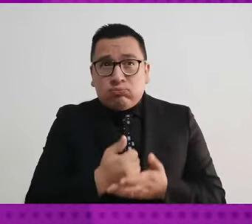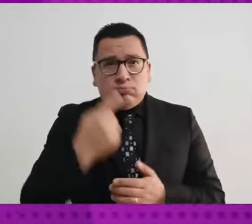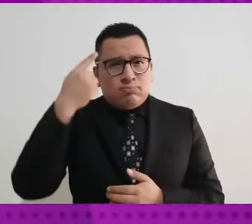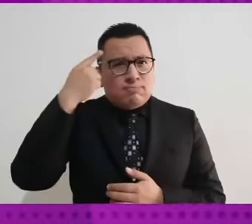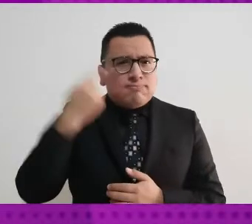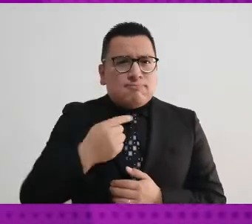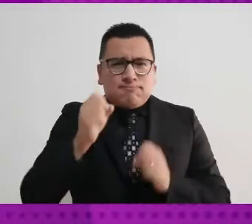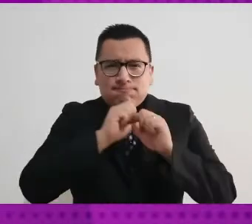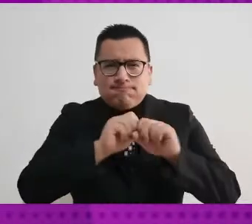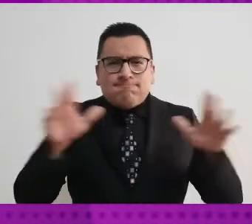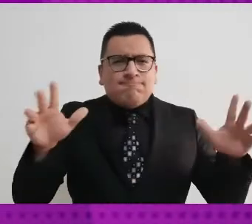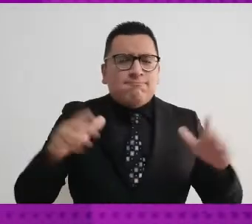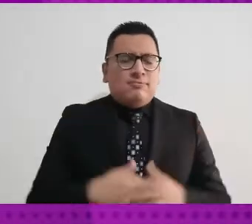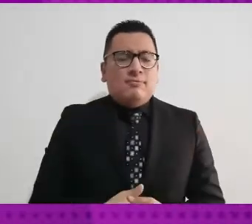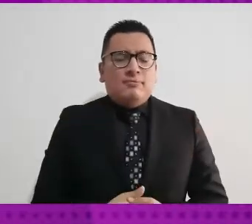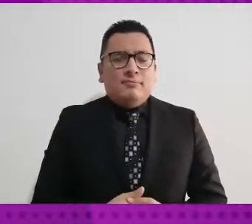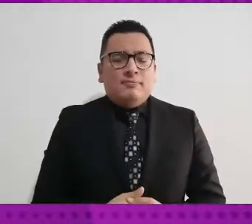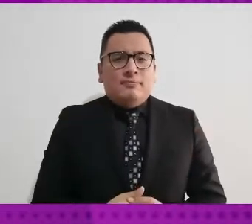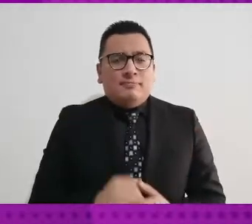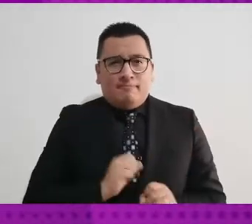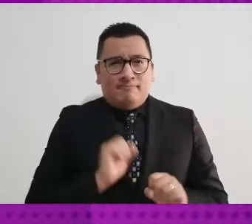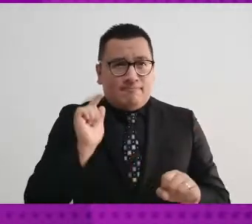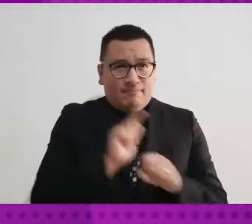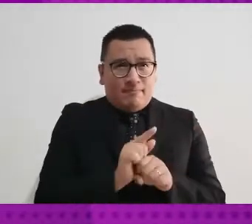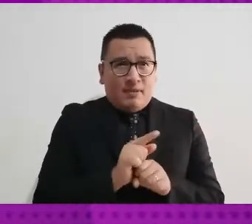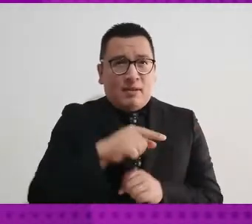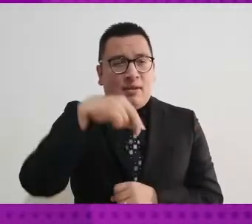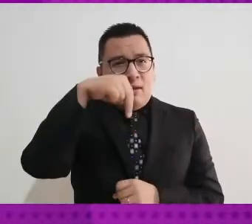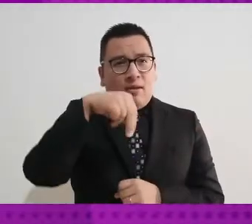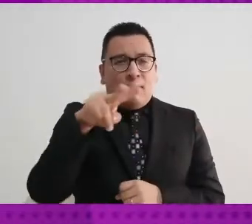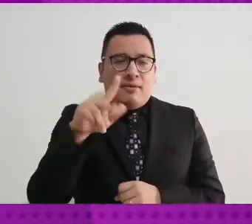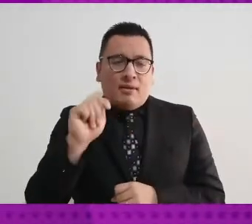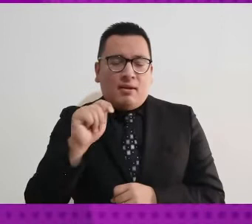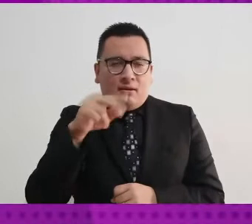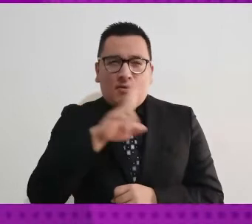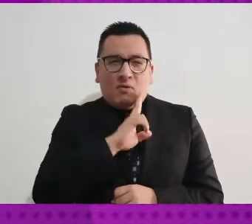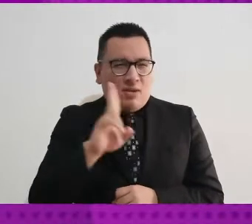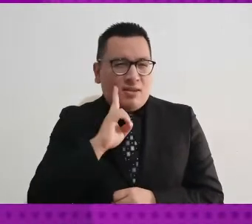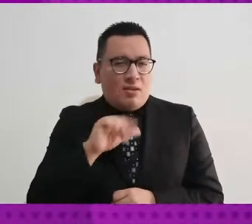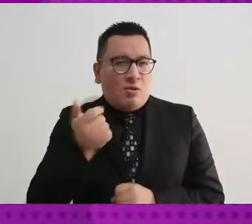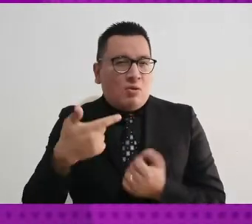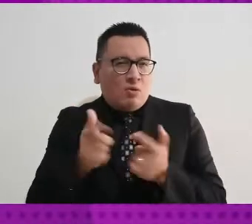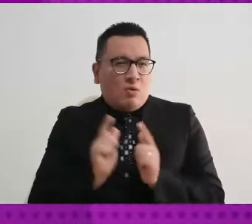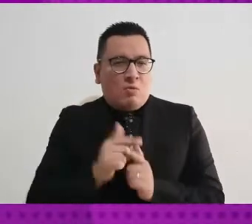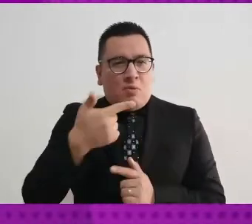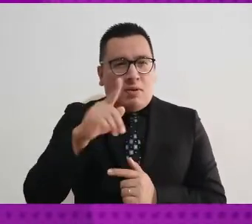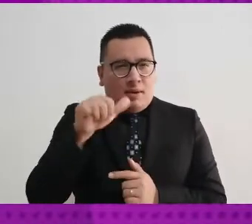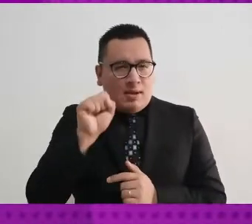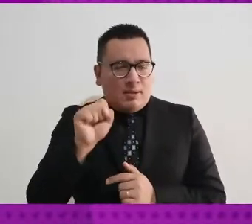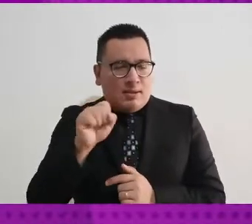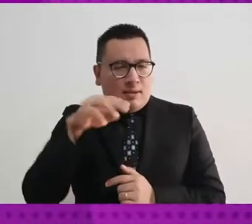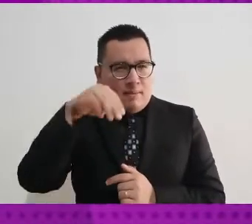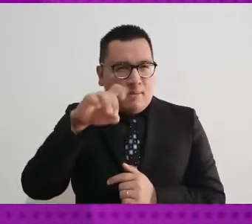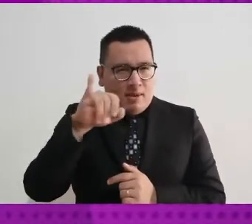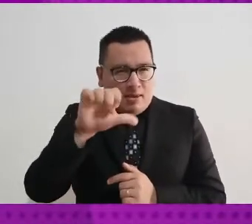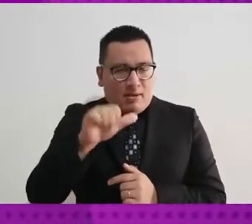a la difusión de este programa, especialmente a NRT Noticias y a Grupo GPS Media.